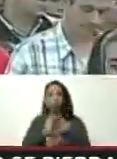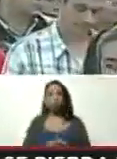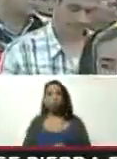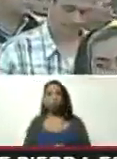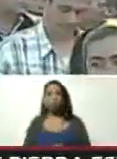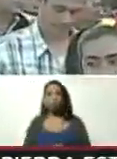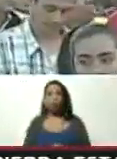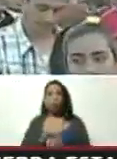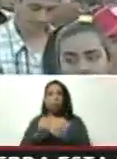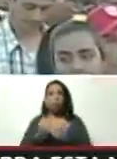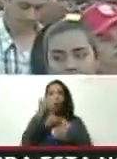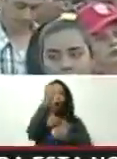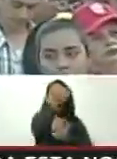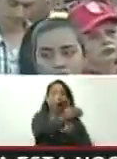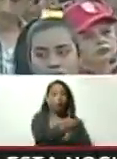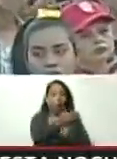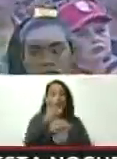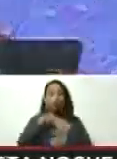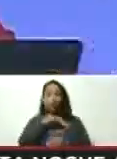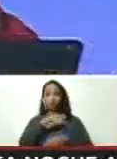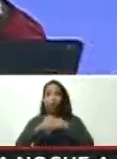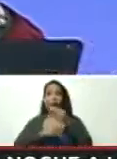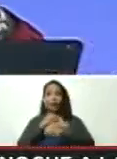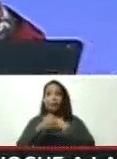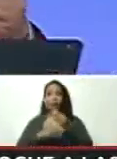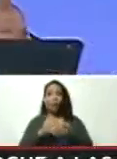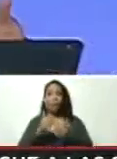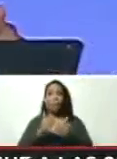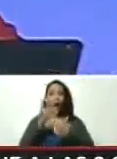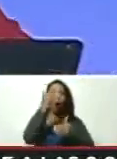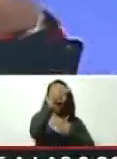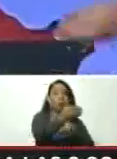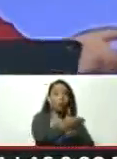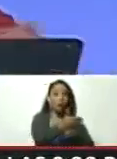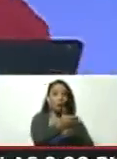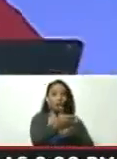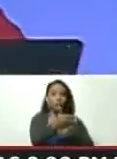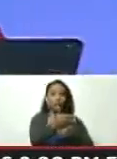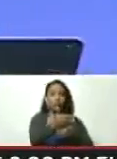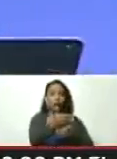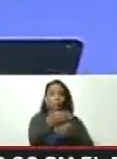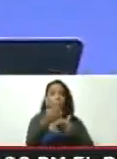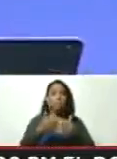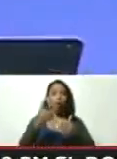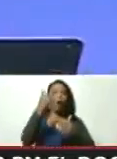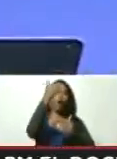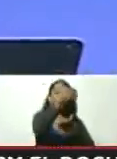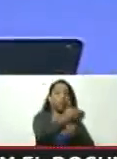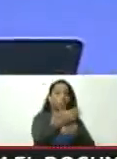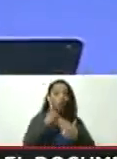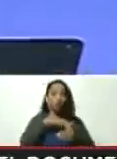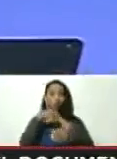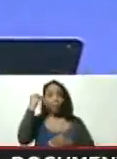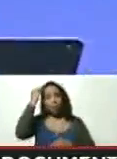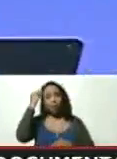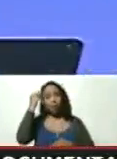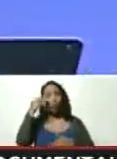más allá del más allá de lo que estamos haciendo, más allá y más del más allá de lo que pensamos, es la